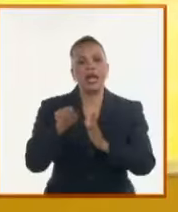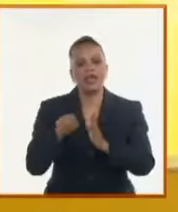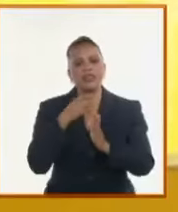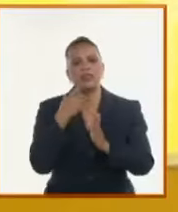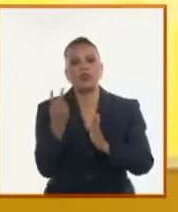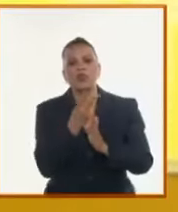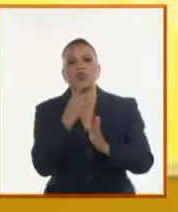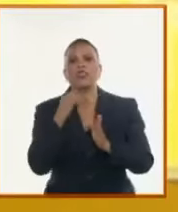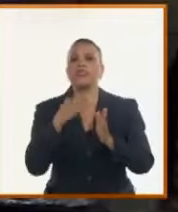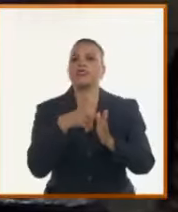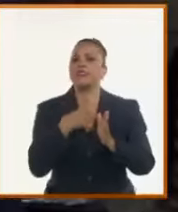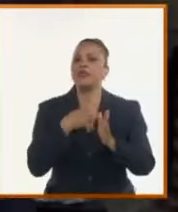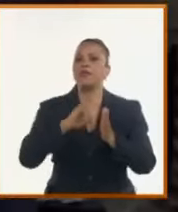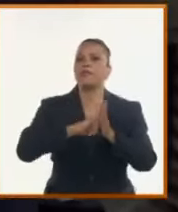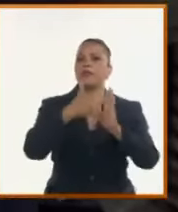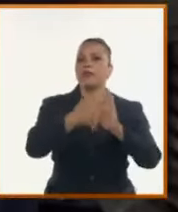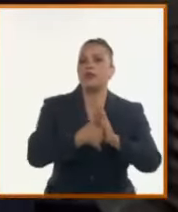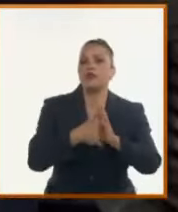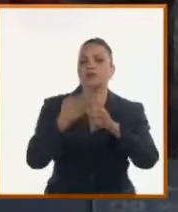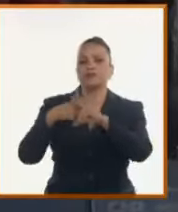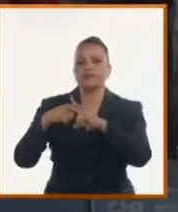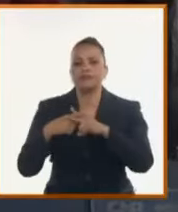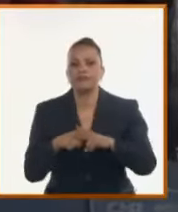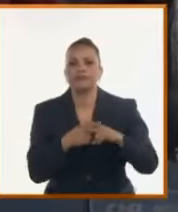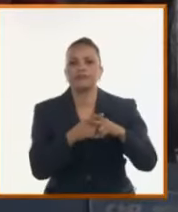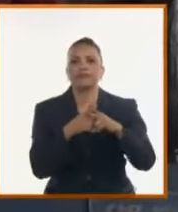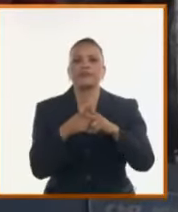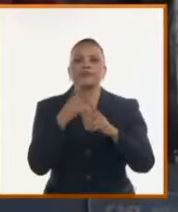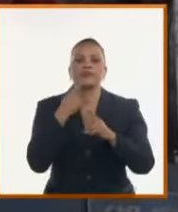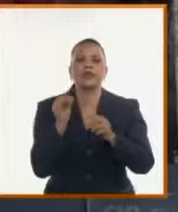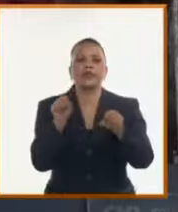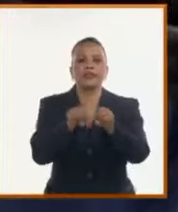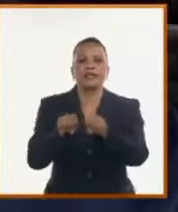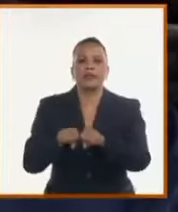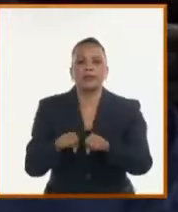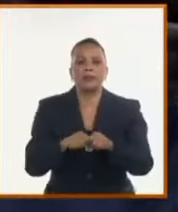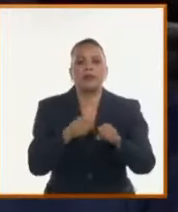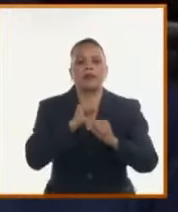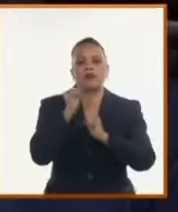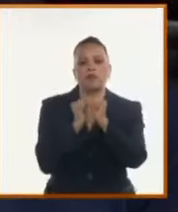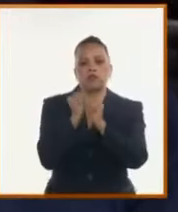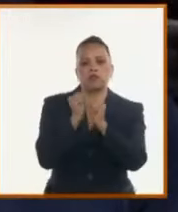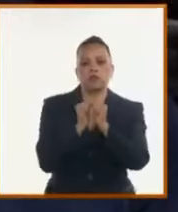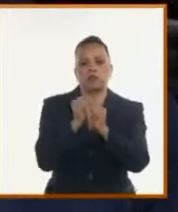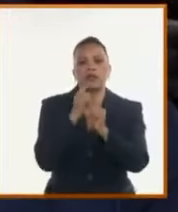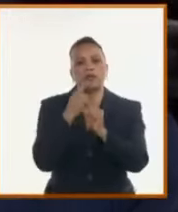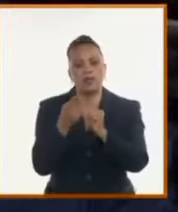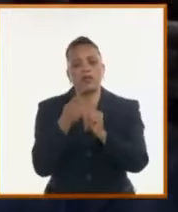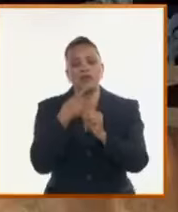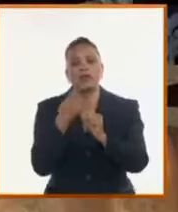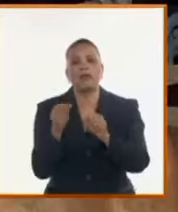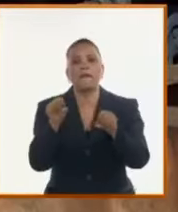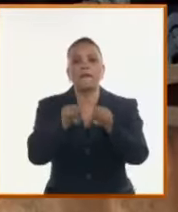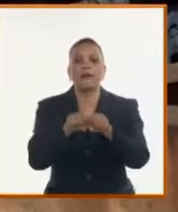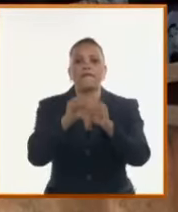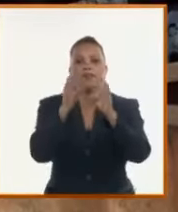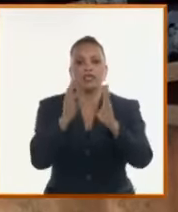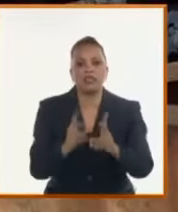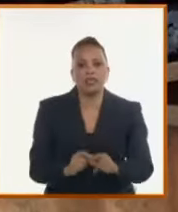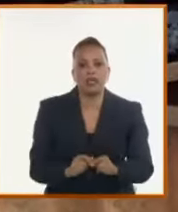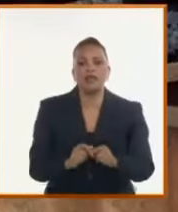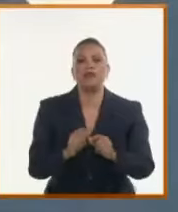encaminado a la modernización de sus instalaciones destinadas a la recuperación de as que en la actualidad son parte del inventario del Sistema